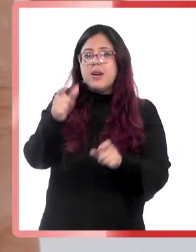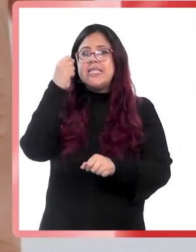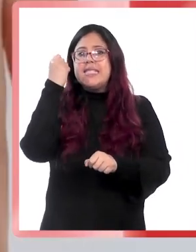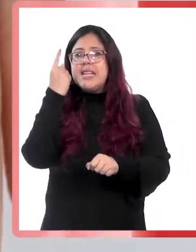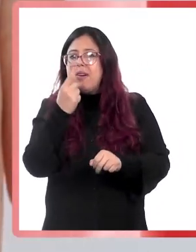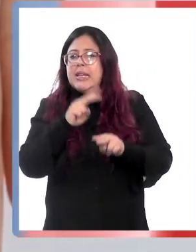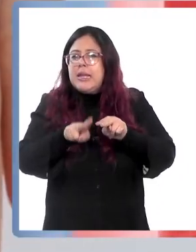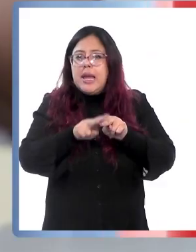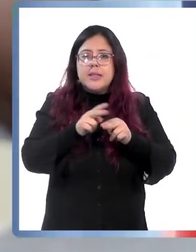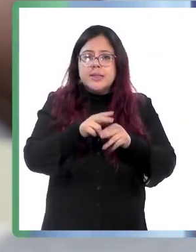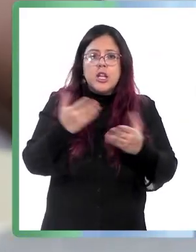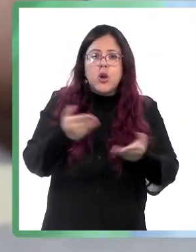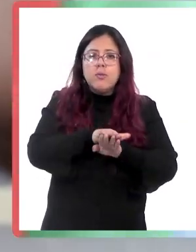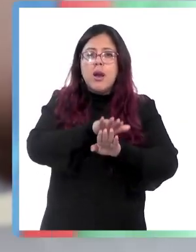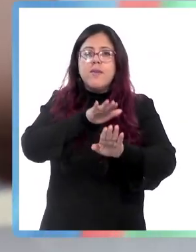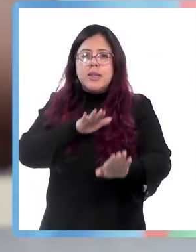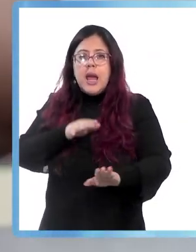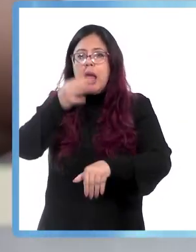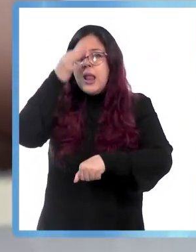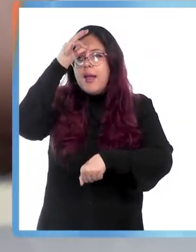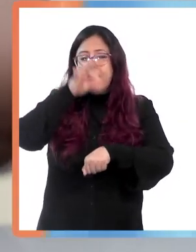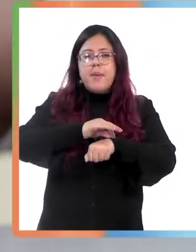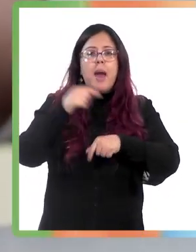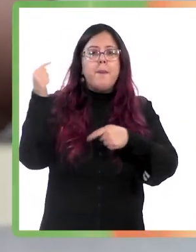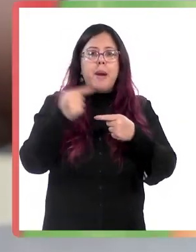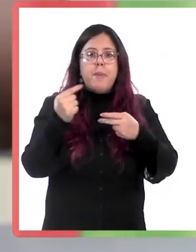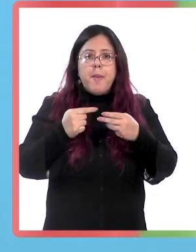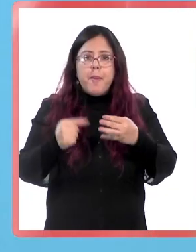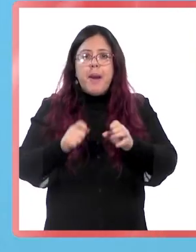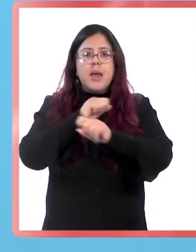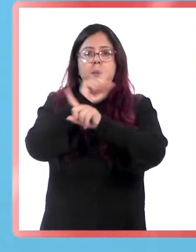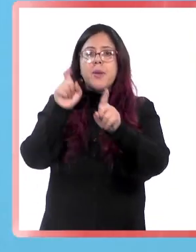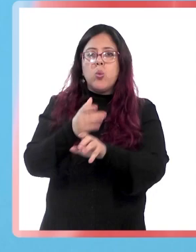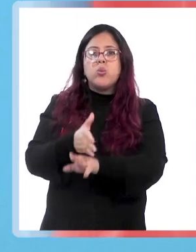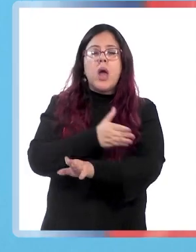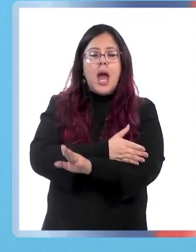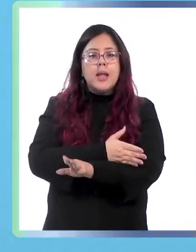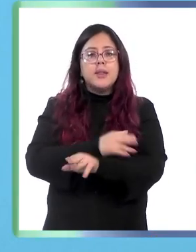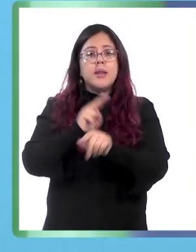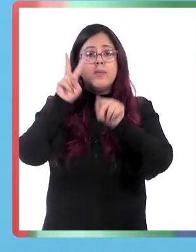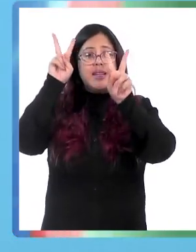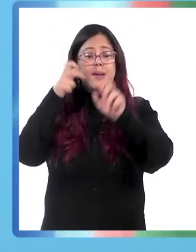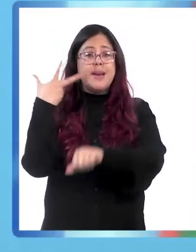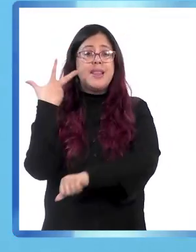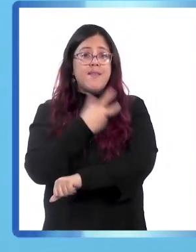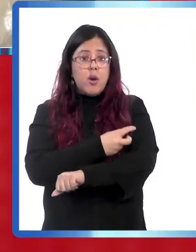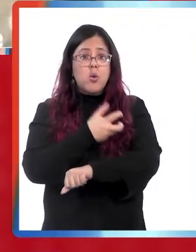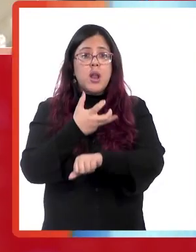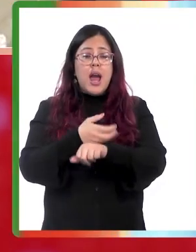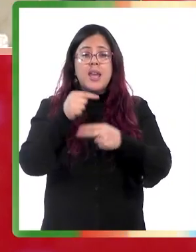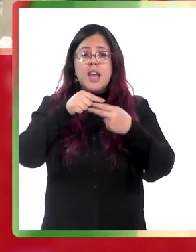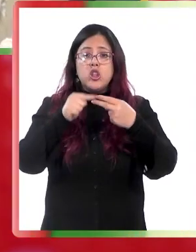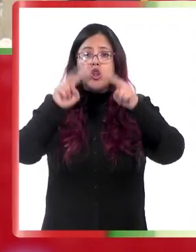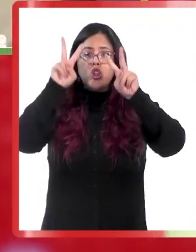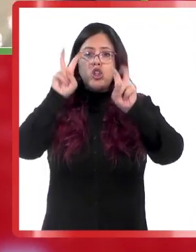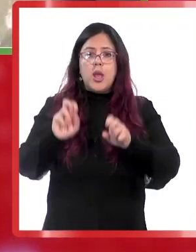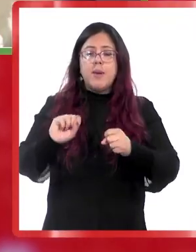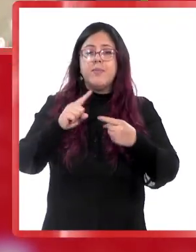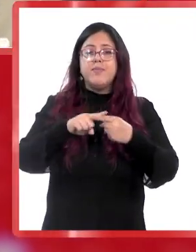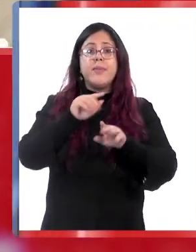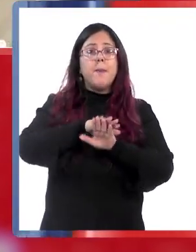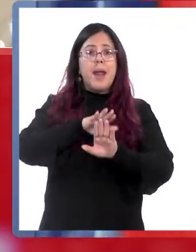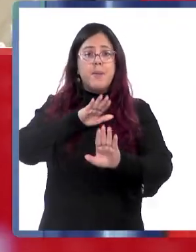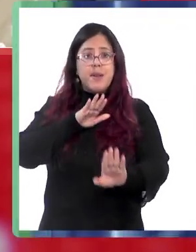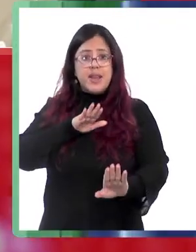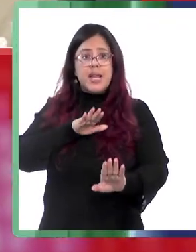población, de saber a qué atenerse, cómo evitar el contagio, te fijas, cómo consultar precozmente. Y la vacuna sirve en dos settings. En el